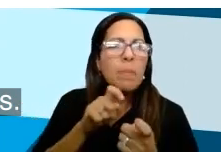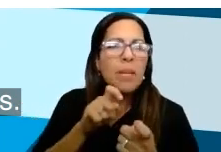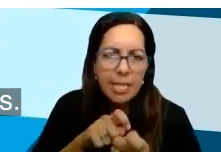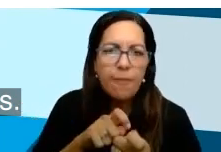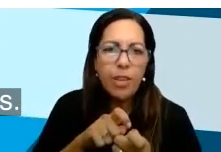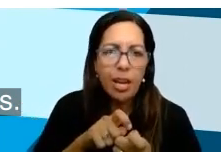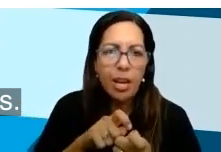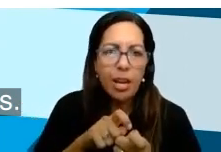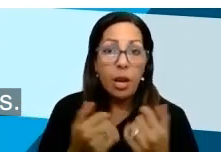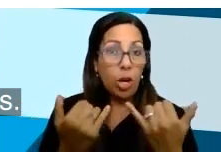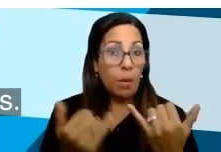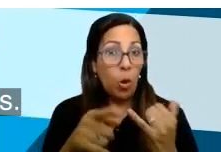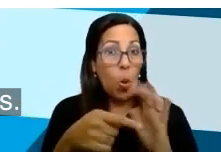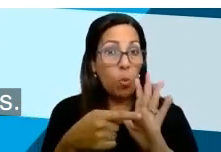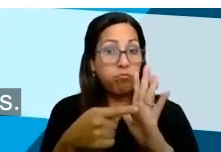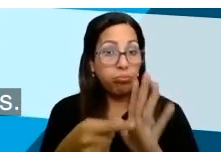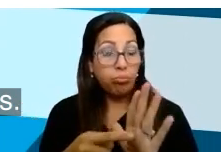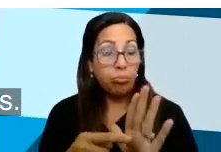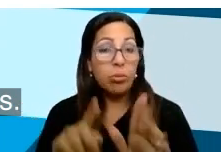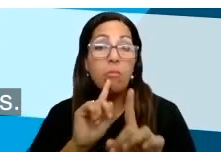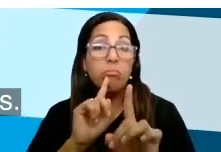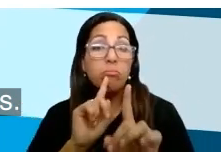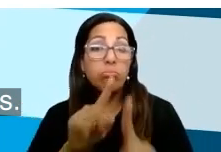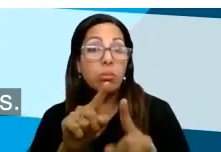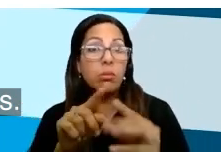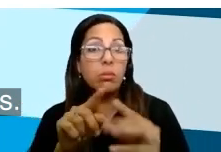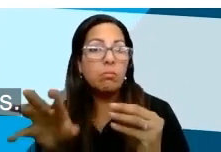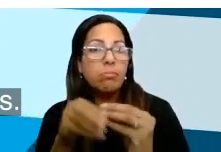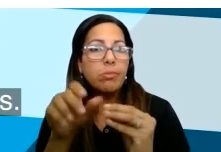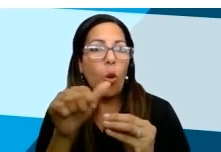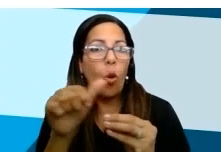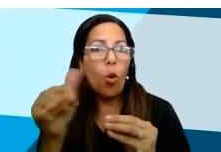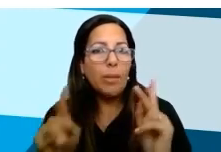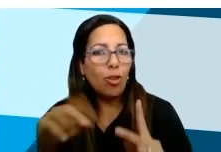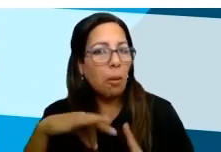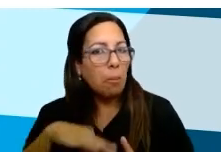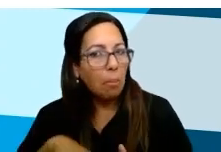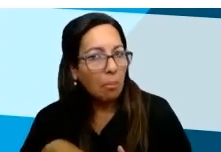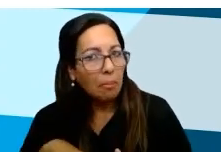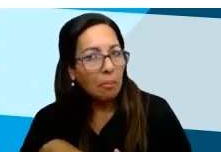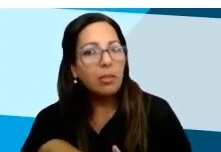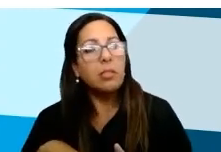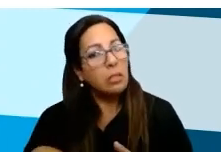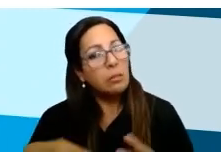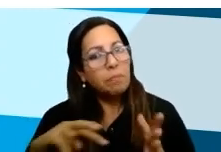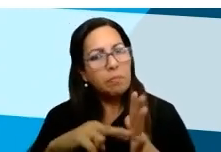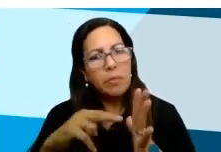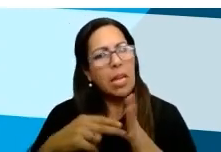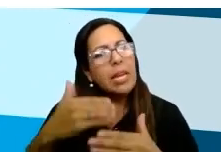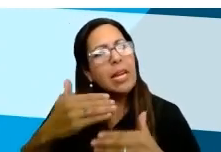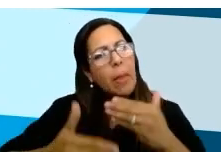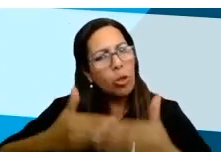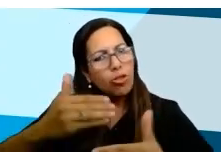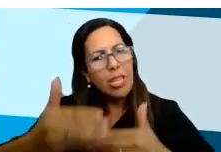hoy y su contestación puede beneficiar a otros participantes. Así que cada proceso tiene su